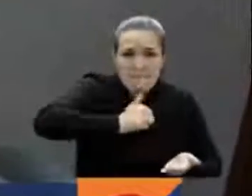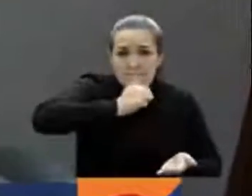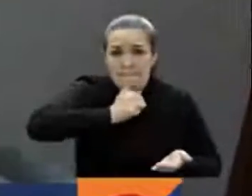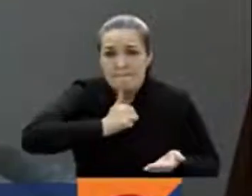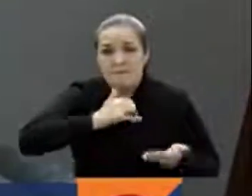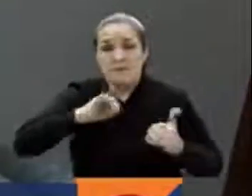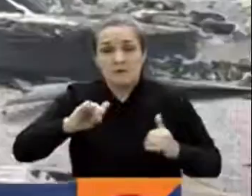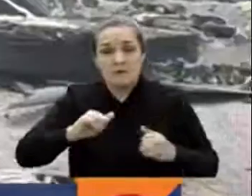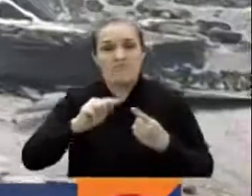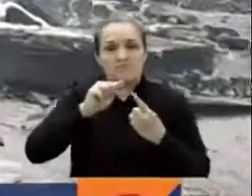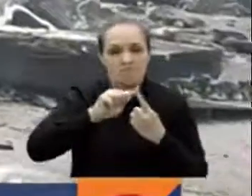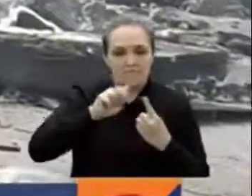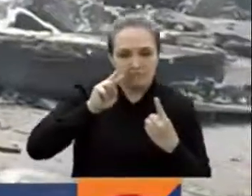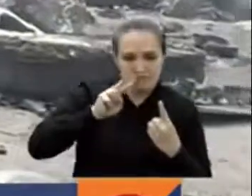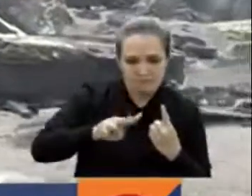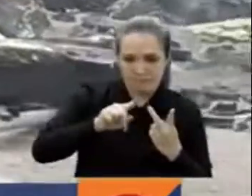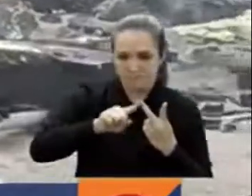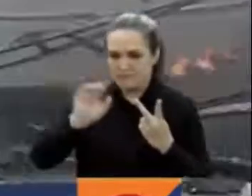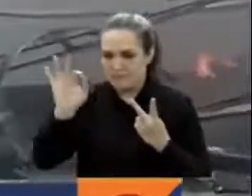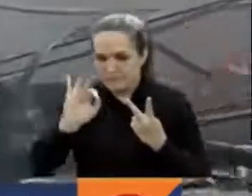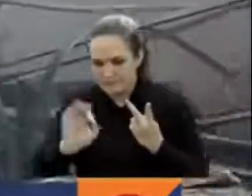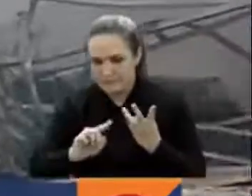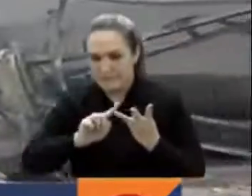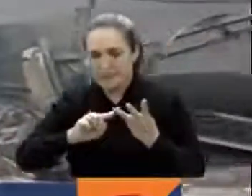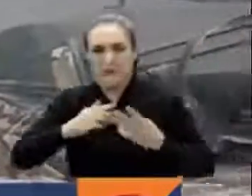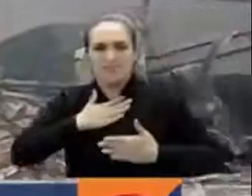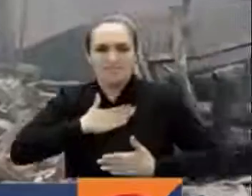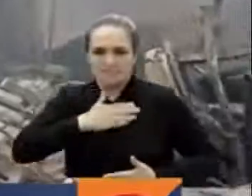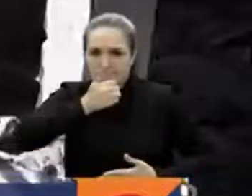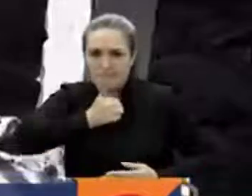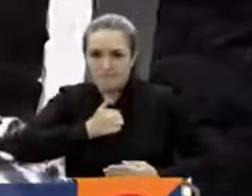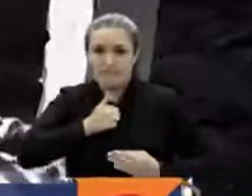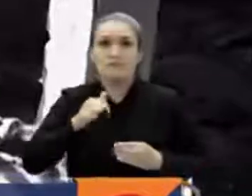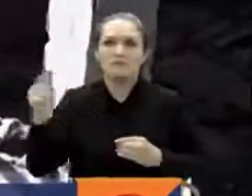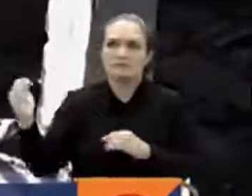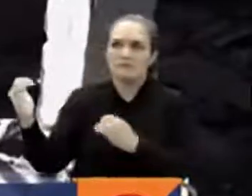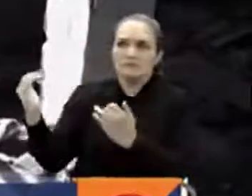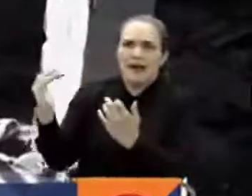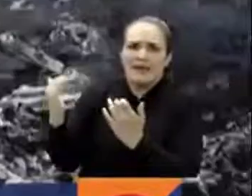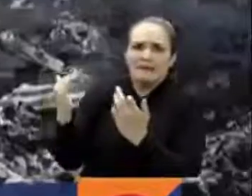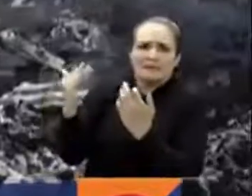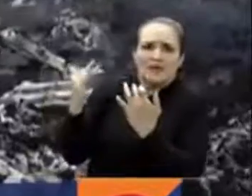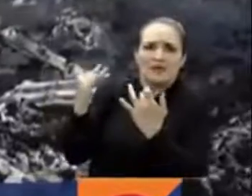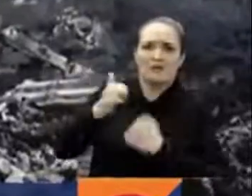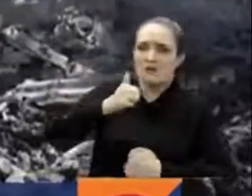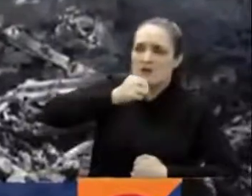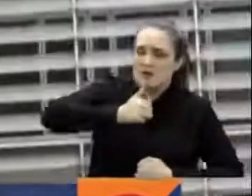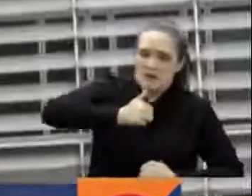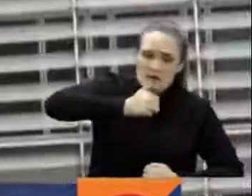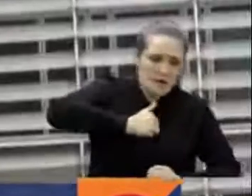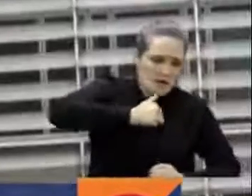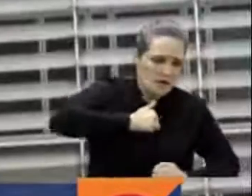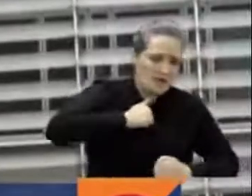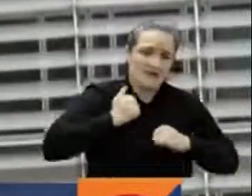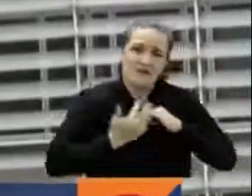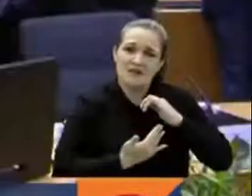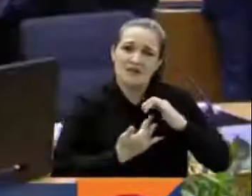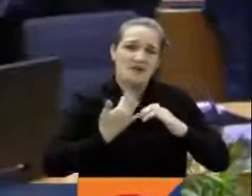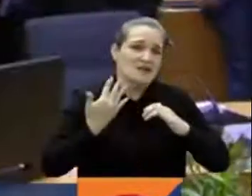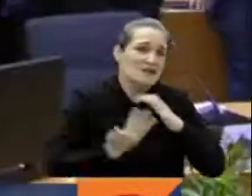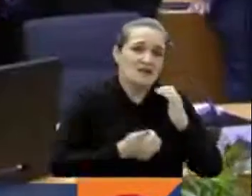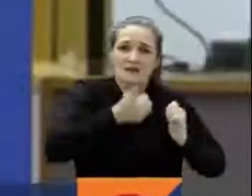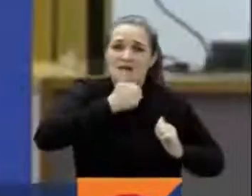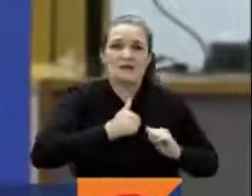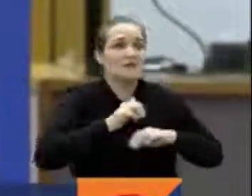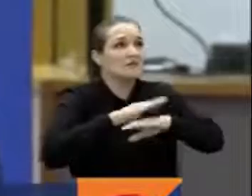3 tiempos, donde como si fuese un déjà vu, tropas rusas les llevan de nuevo el desgaste de su hostilidad. Un gesto que tanto la Unión Europea y